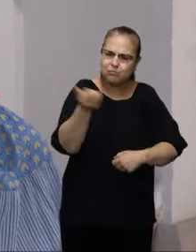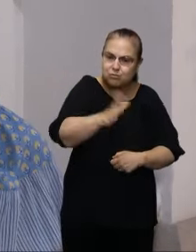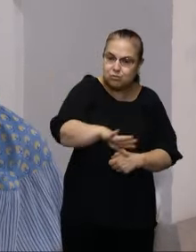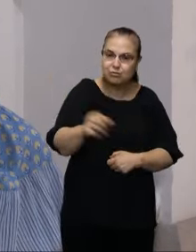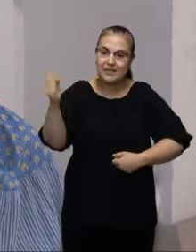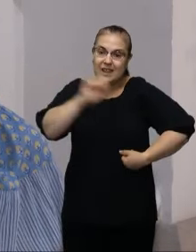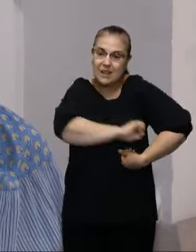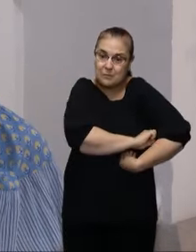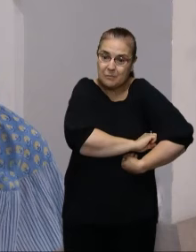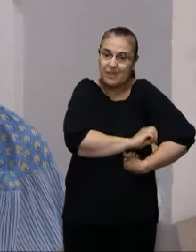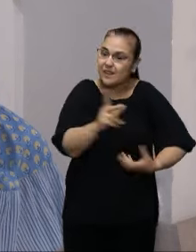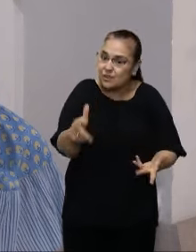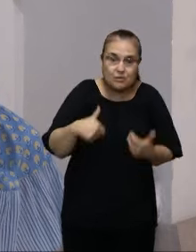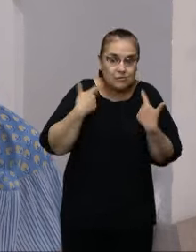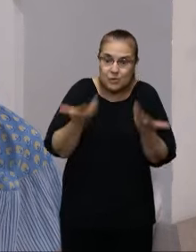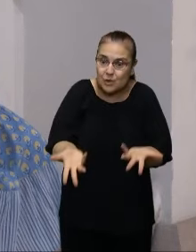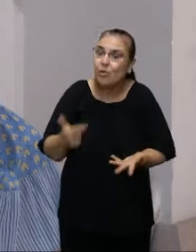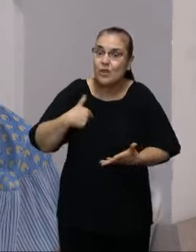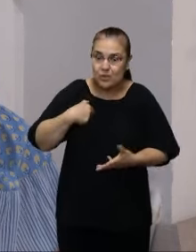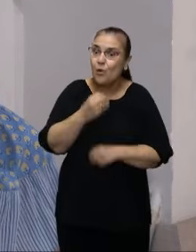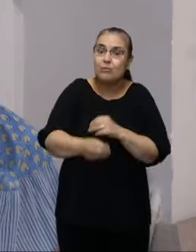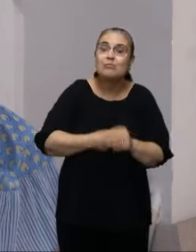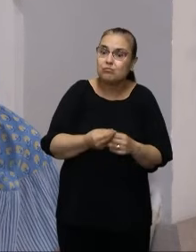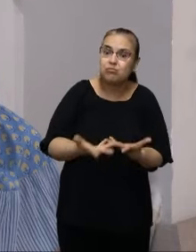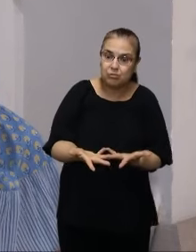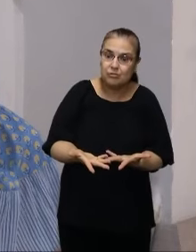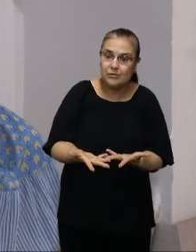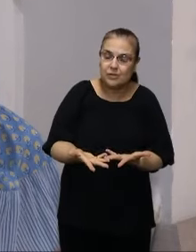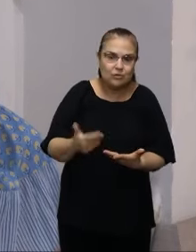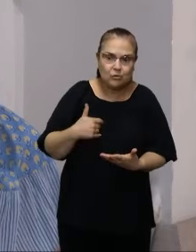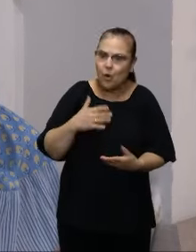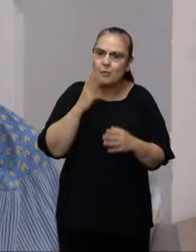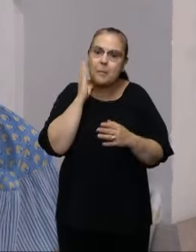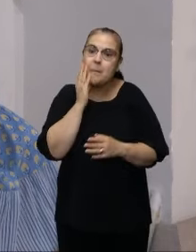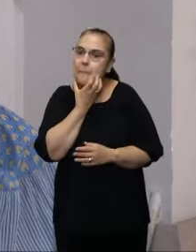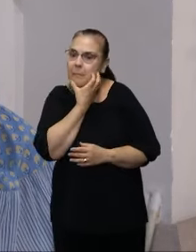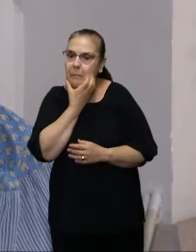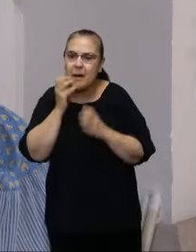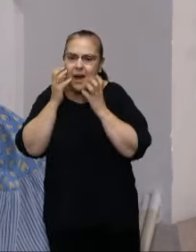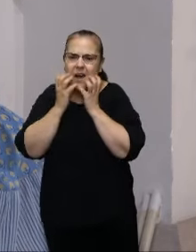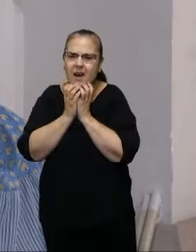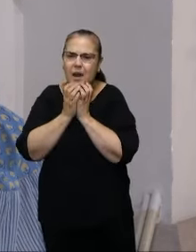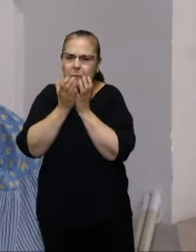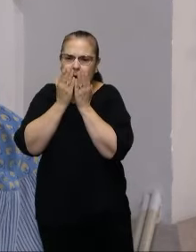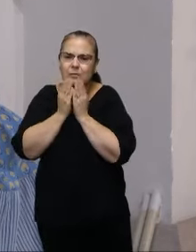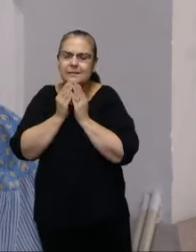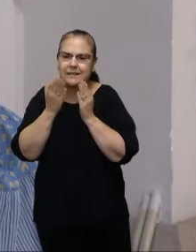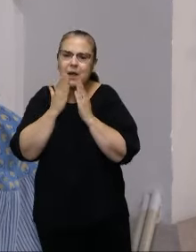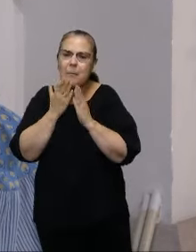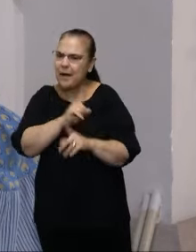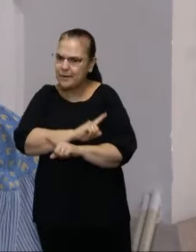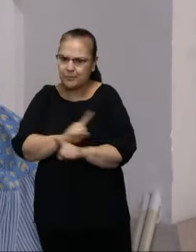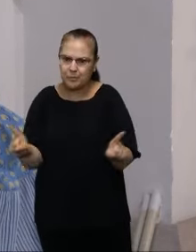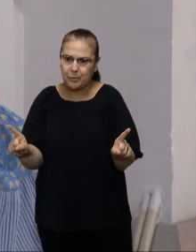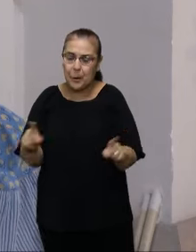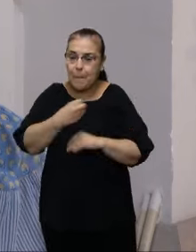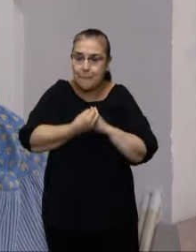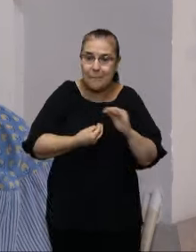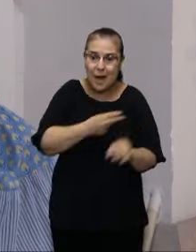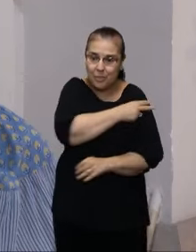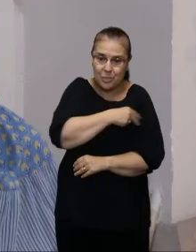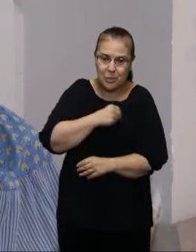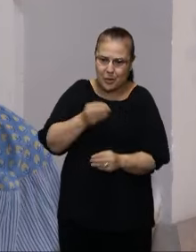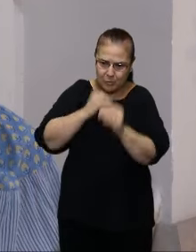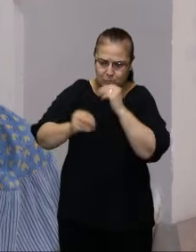Entonces haréis lo que he hecho. No os cubriréis la barba ni comeréis el pan del duelo. Seguiréis con